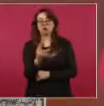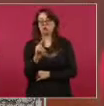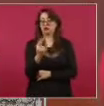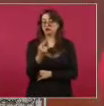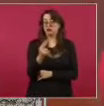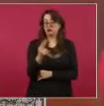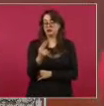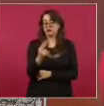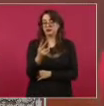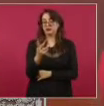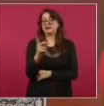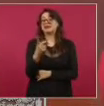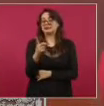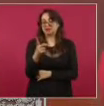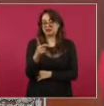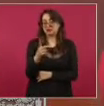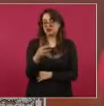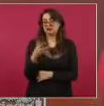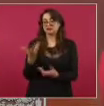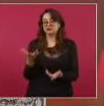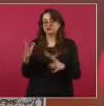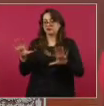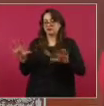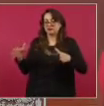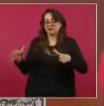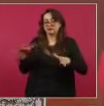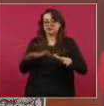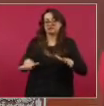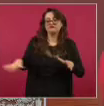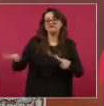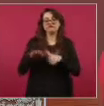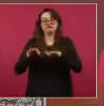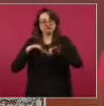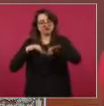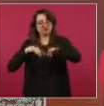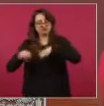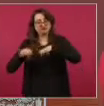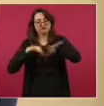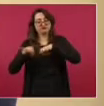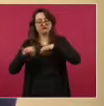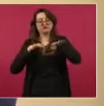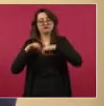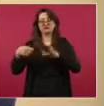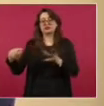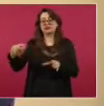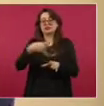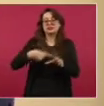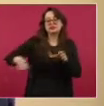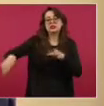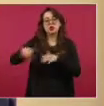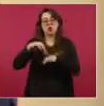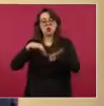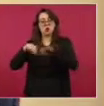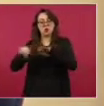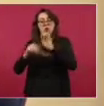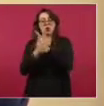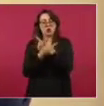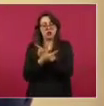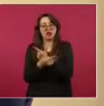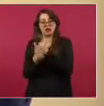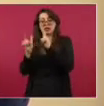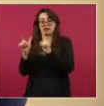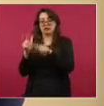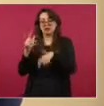los trabajadores agrupados en el segundo Gran Círculo de Obreros Libres, una organización más extendida que la